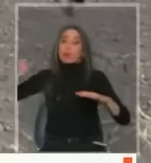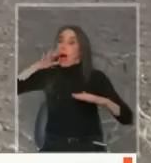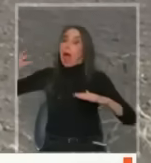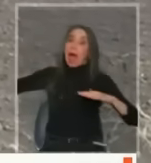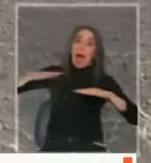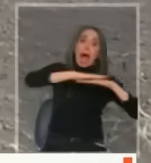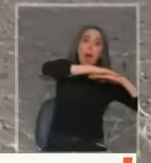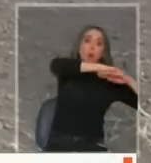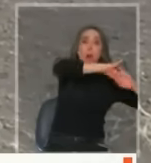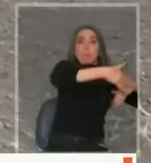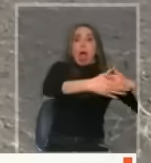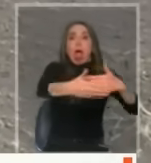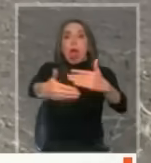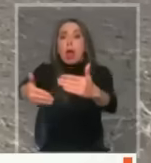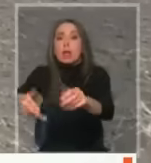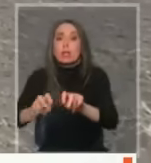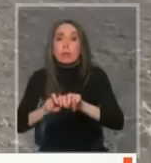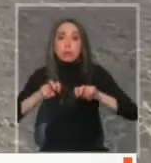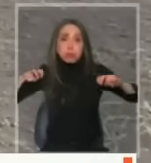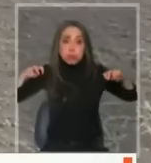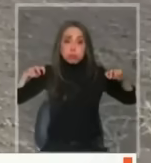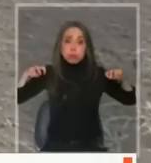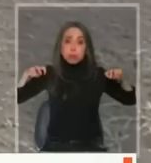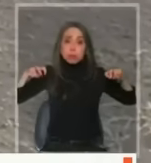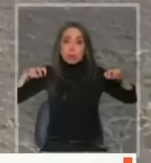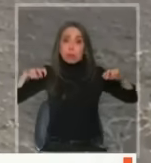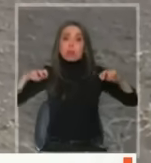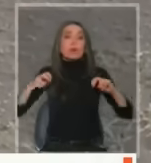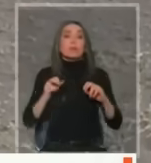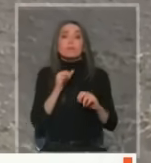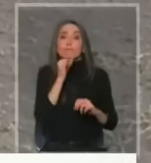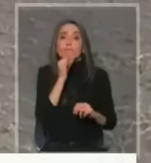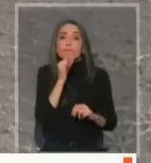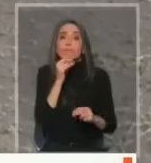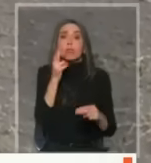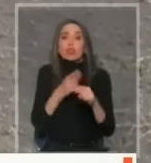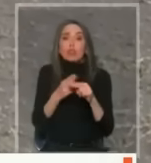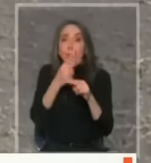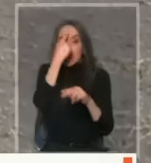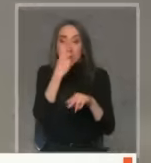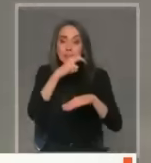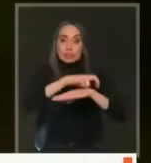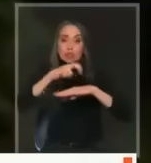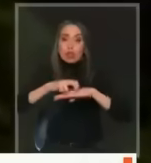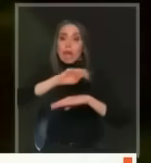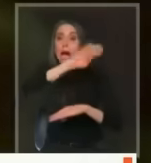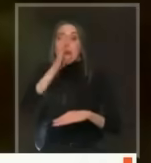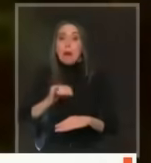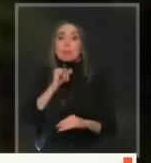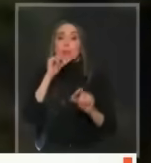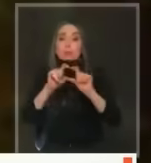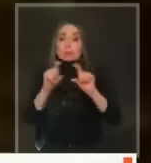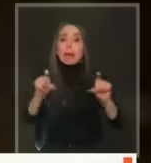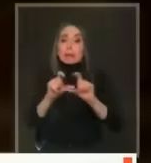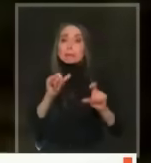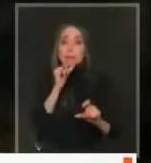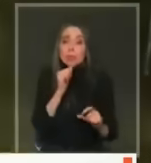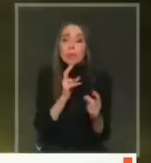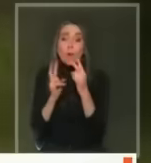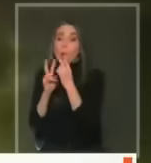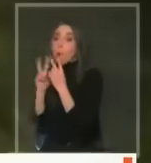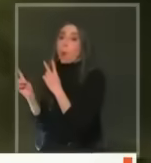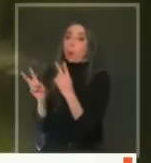y arrancaron del sector. Al momento no se pueden identificar ni los ocupantes ni la camioneta. Las intensas ráfagas de viento